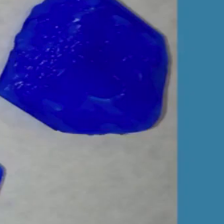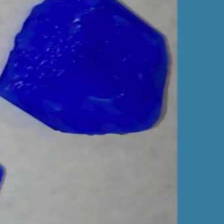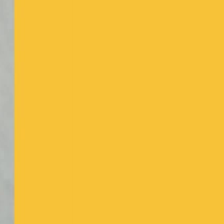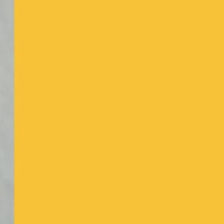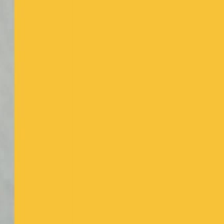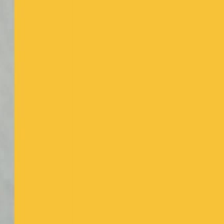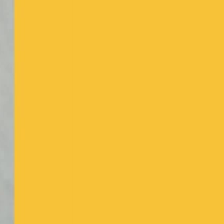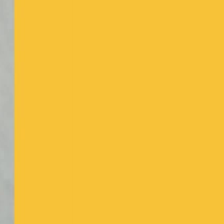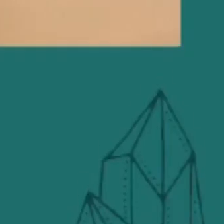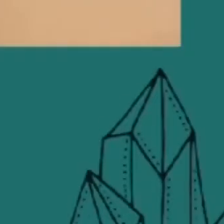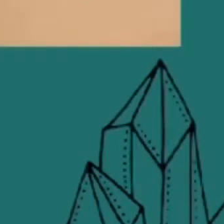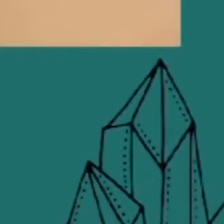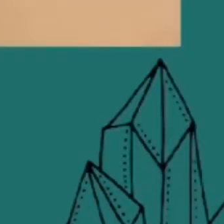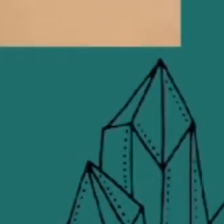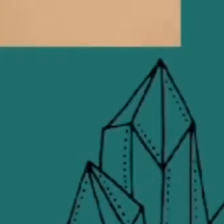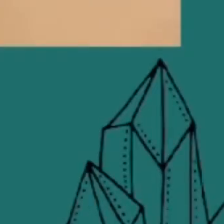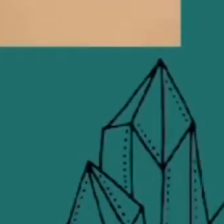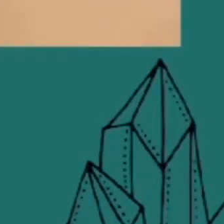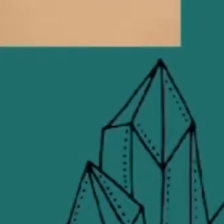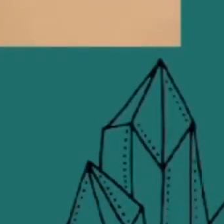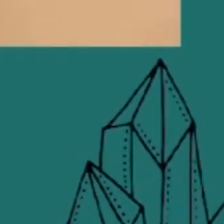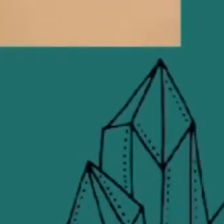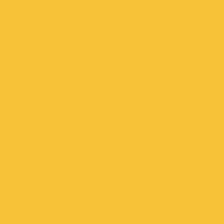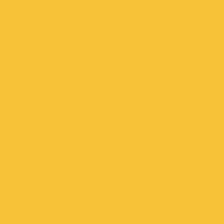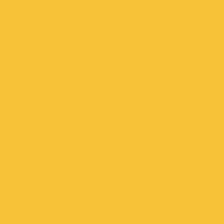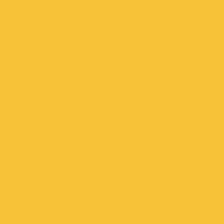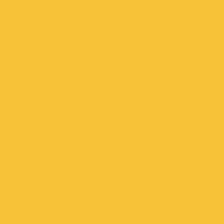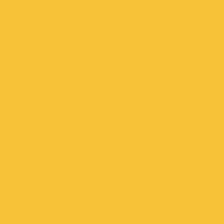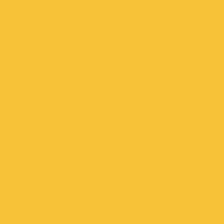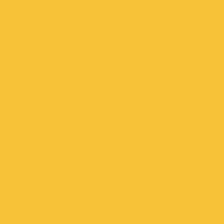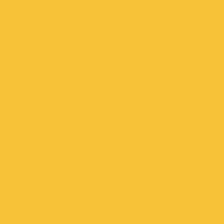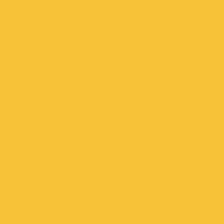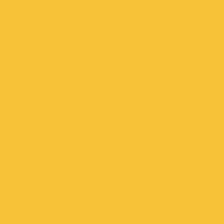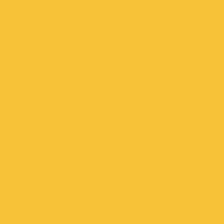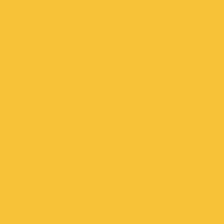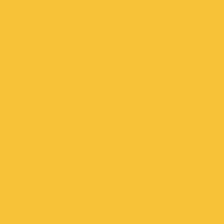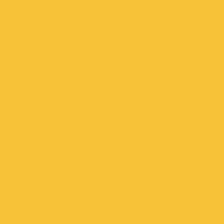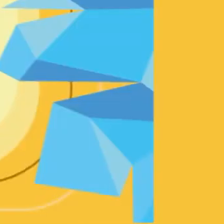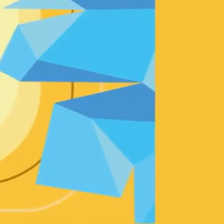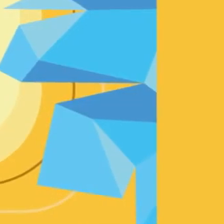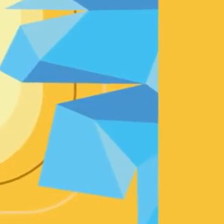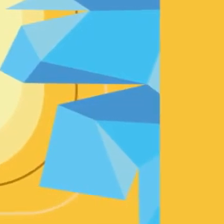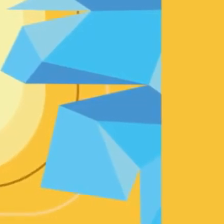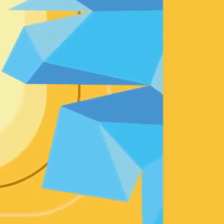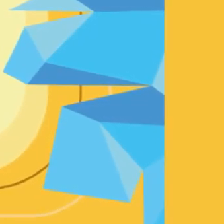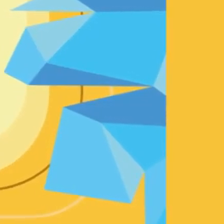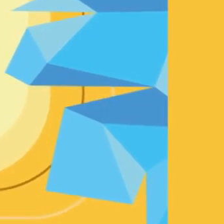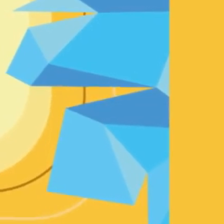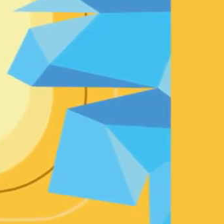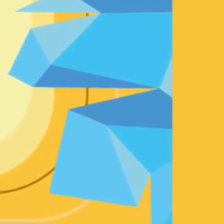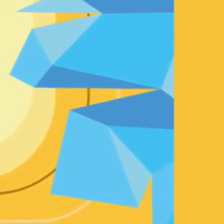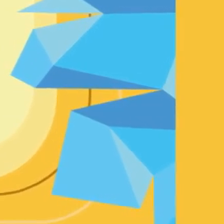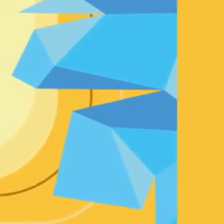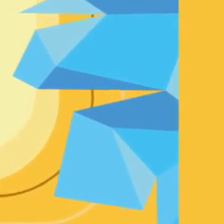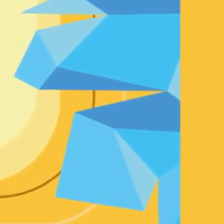la aplicación del método científico, llevando a cabo una tarea que requiere rigurosidad y compromiso. En la categoría 1, que